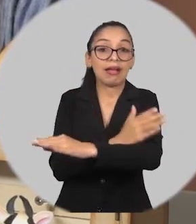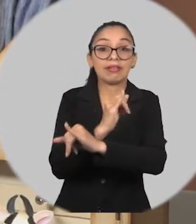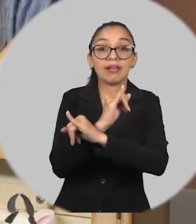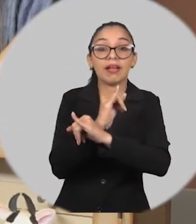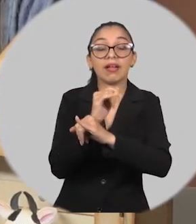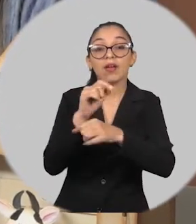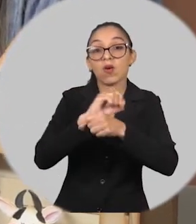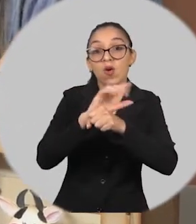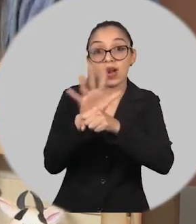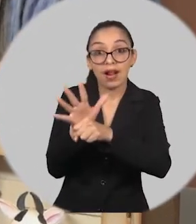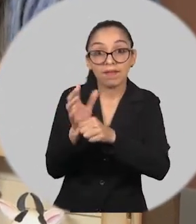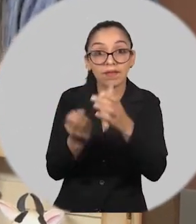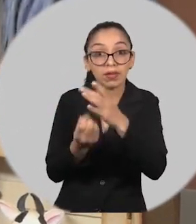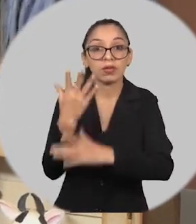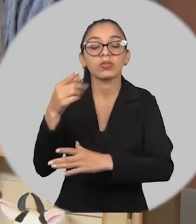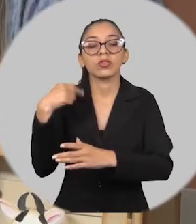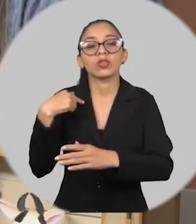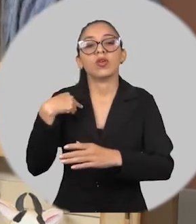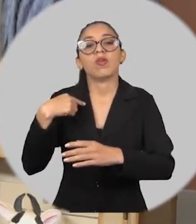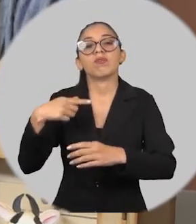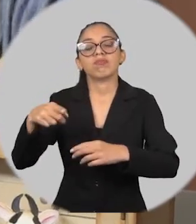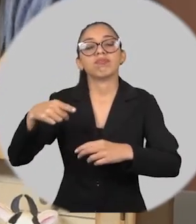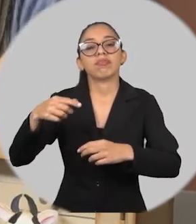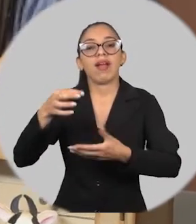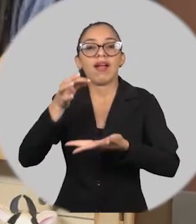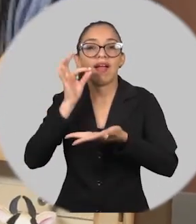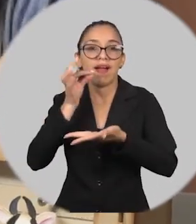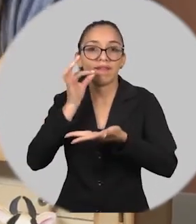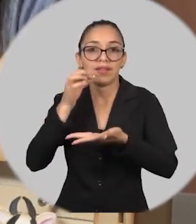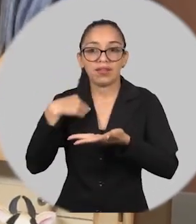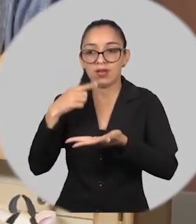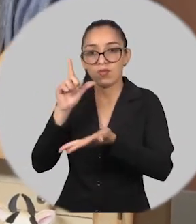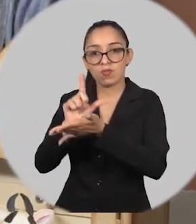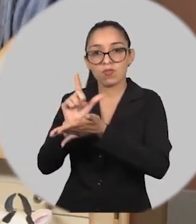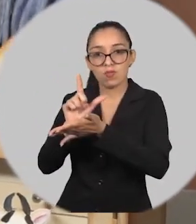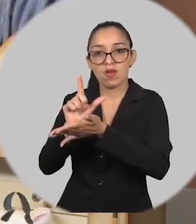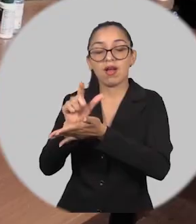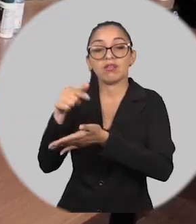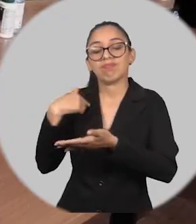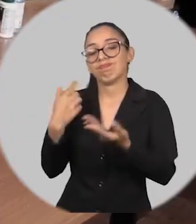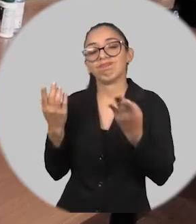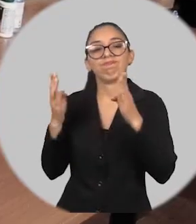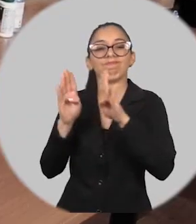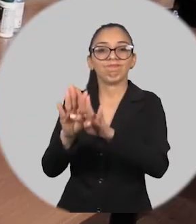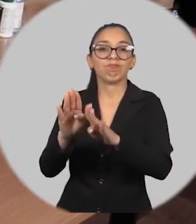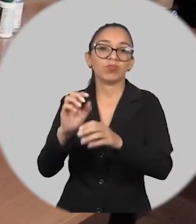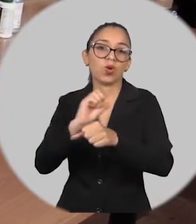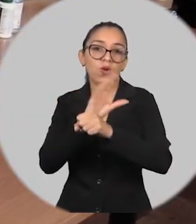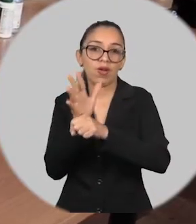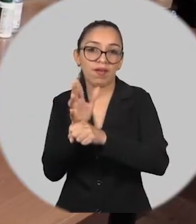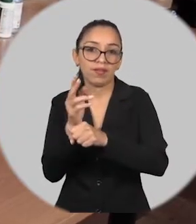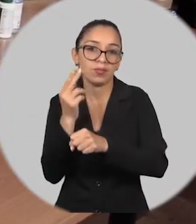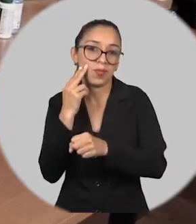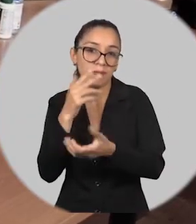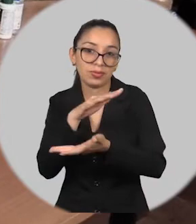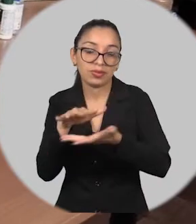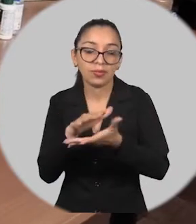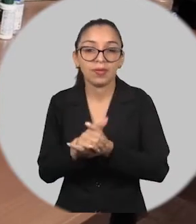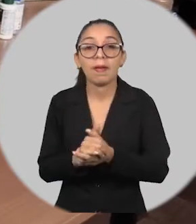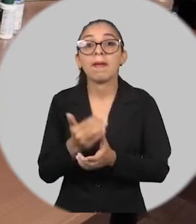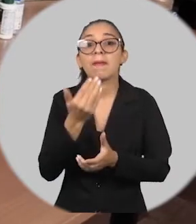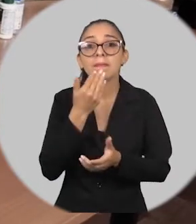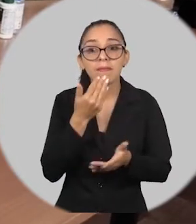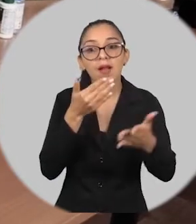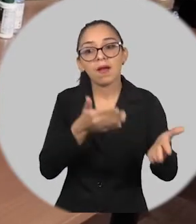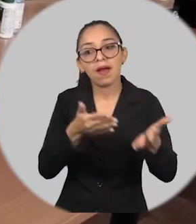me dedicaba al rubro gastronómico, tenía una cafetería y tuve que cerrar por la pandemia. Pero a su vez ya empecé a